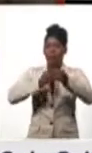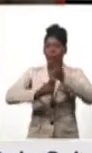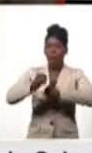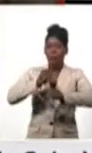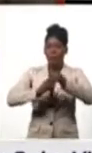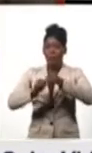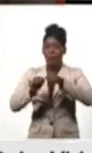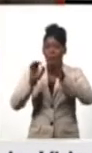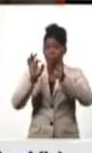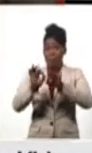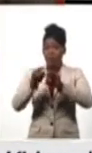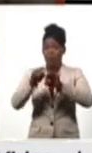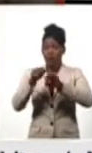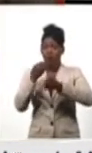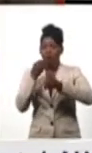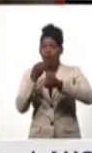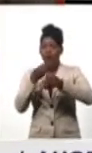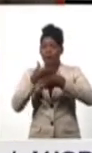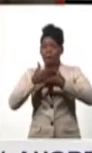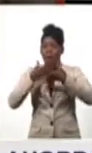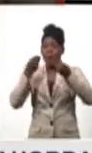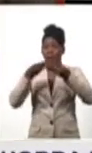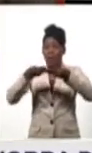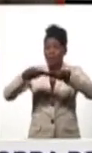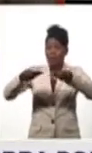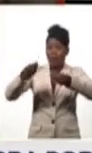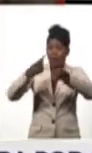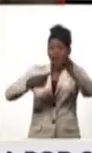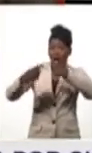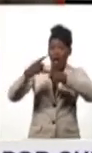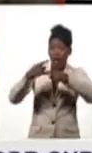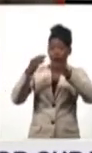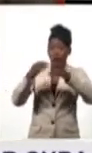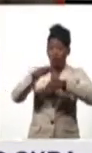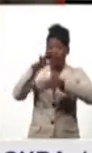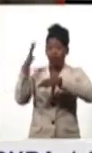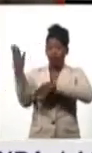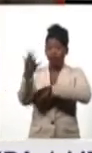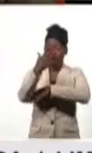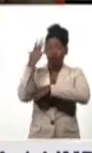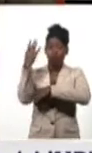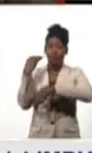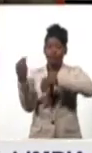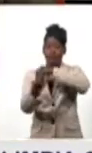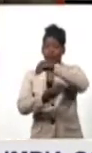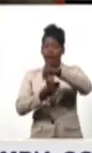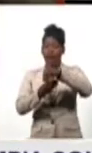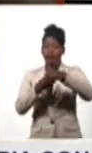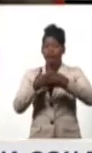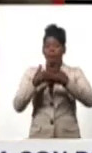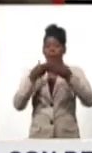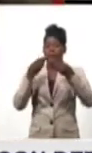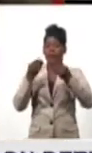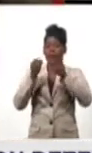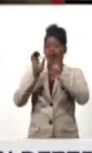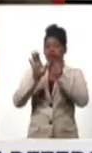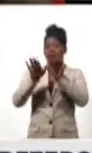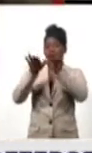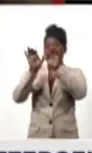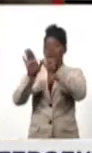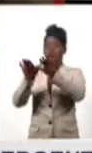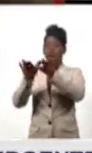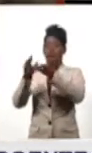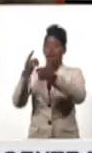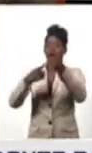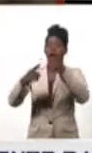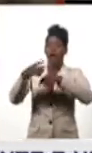Entonces, lógicamente, al desaparecer esas zonas por el incremento del nivel medio del mar, pues está afectándose el hábitat y esta puede ser una de las causas de pérdida de